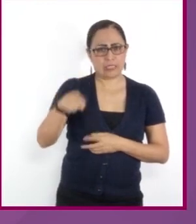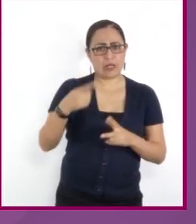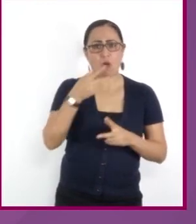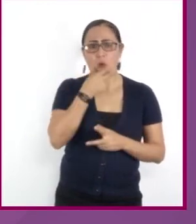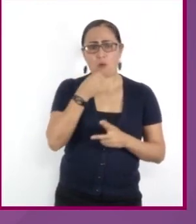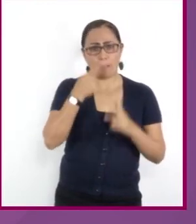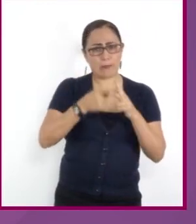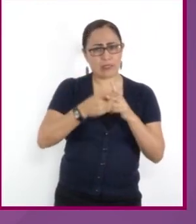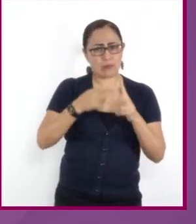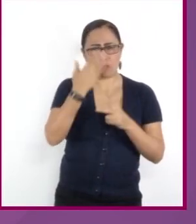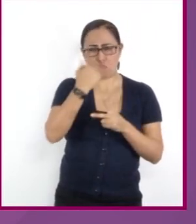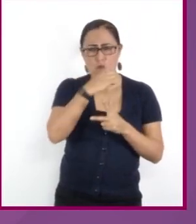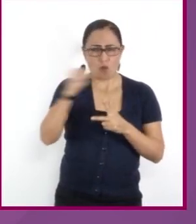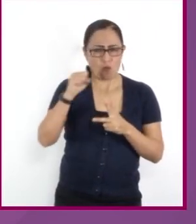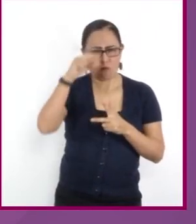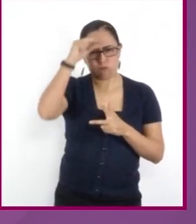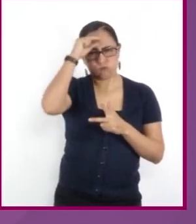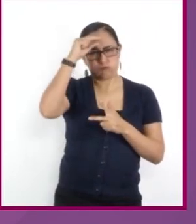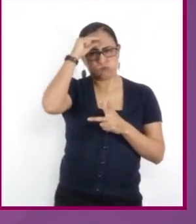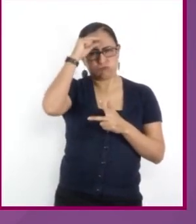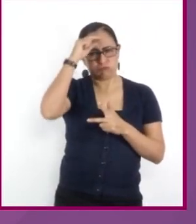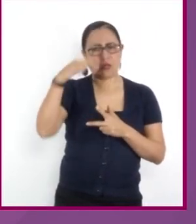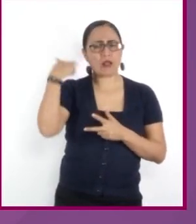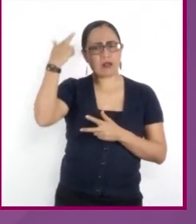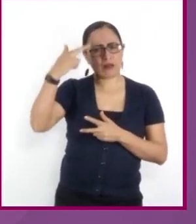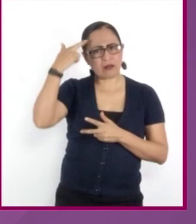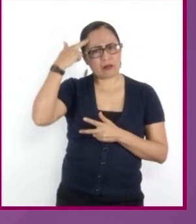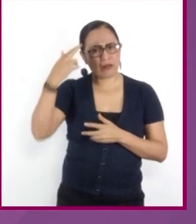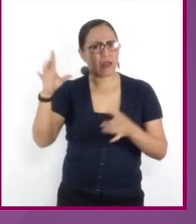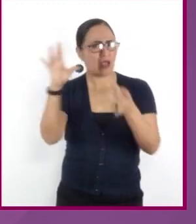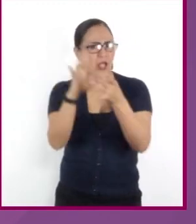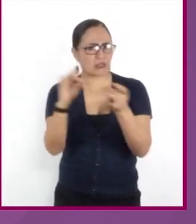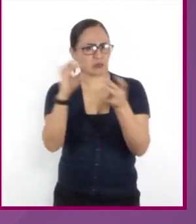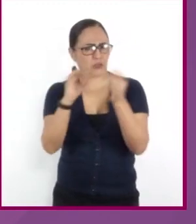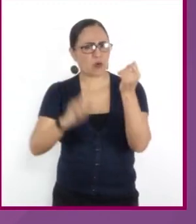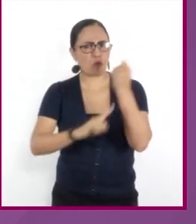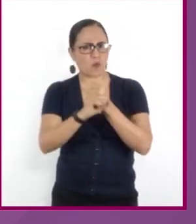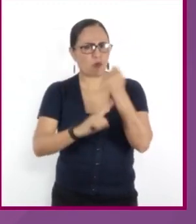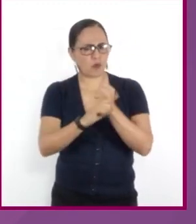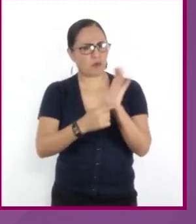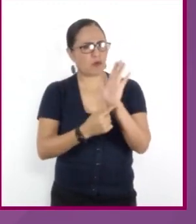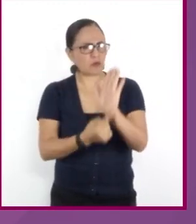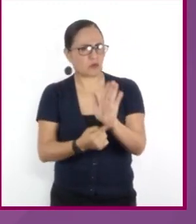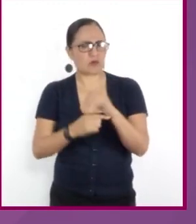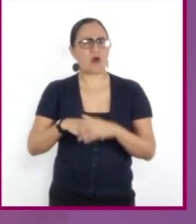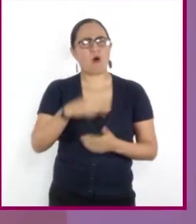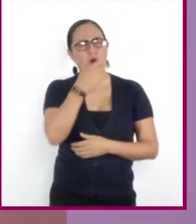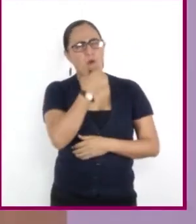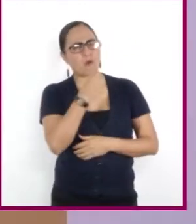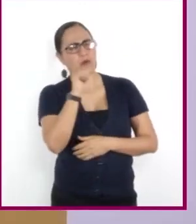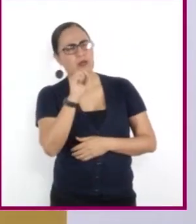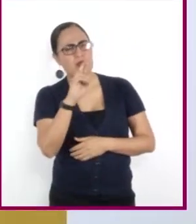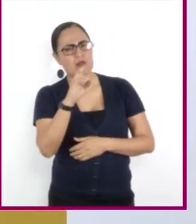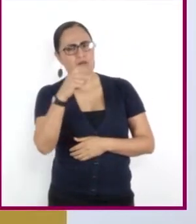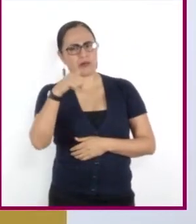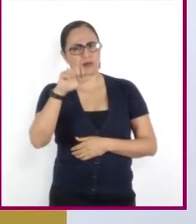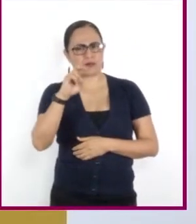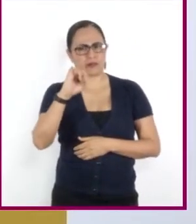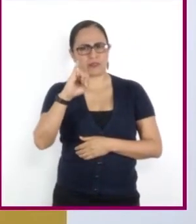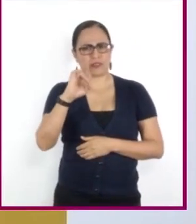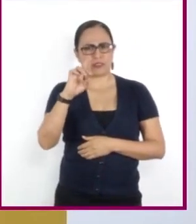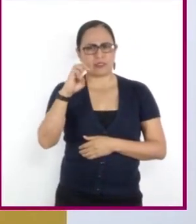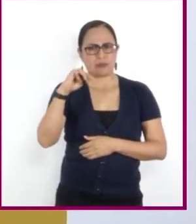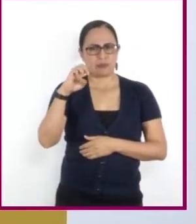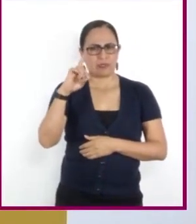sabio. El rey le expuso el problema y Arquímedes supo en un instante que tendría que calcular